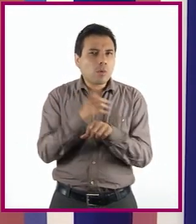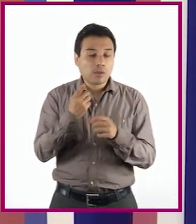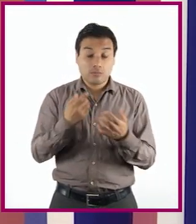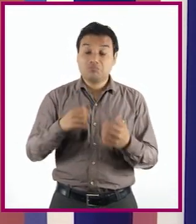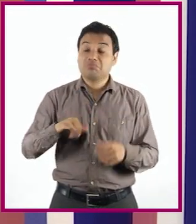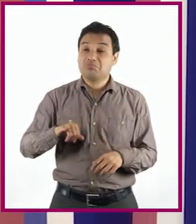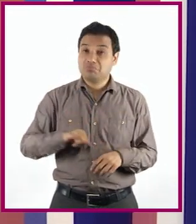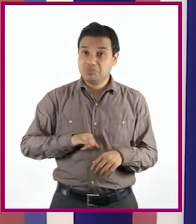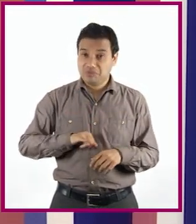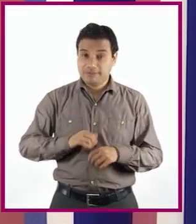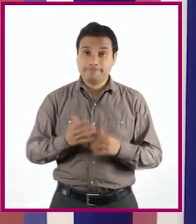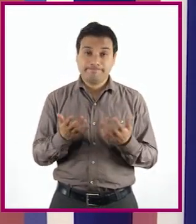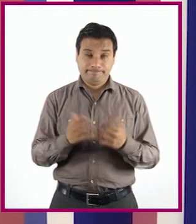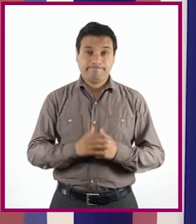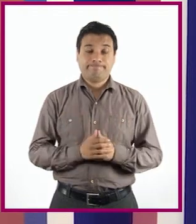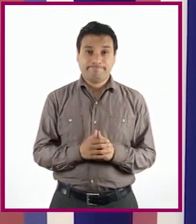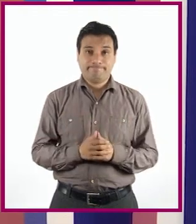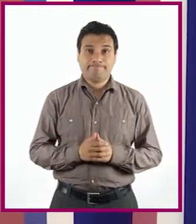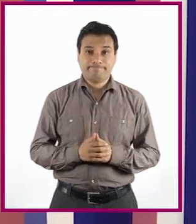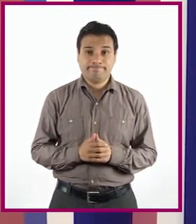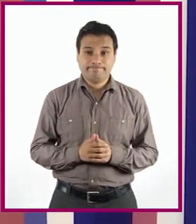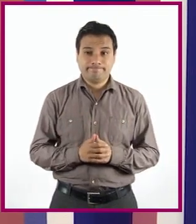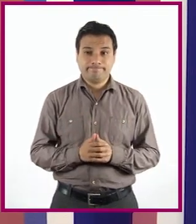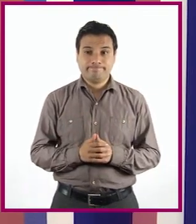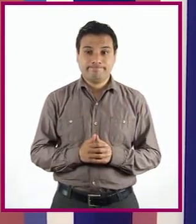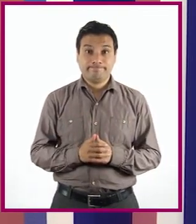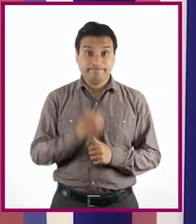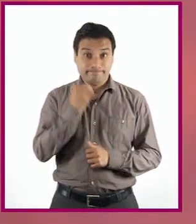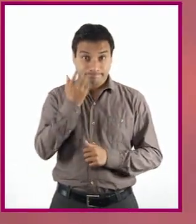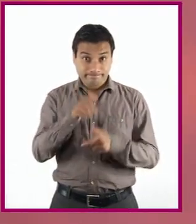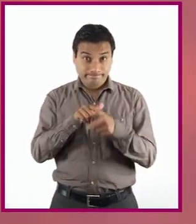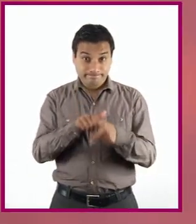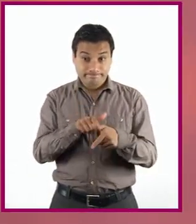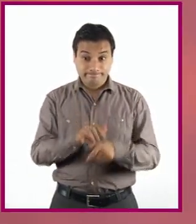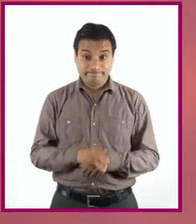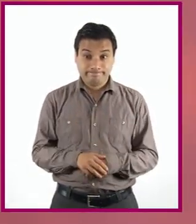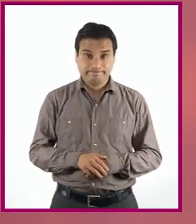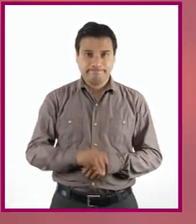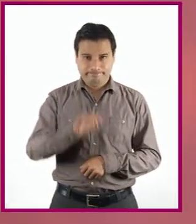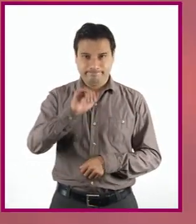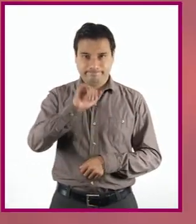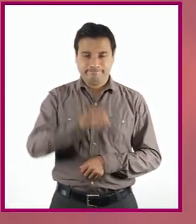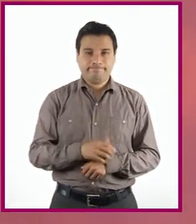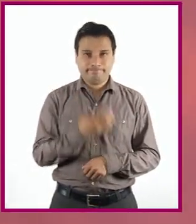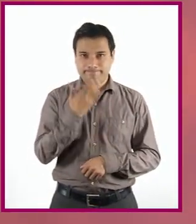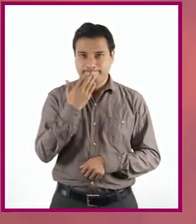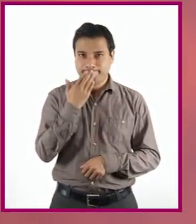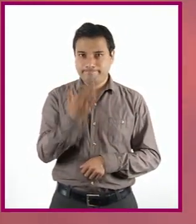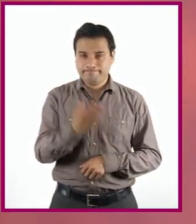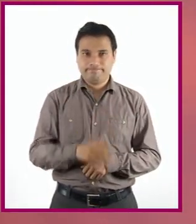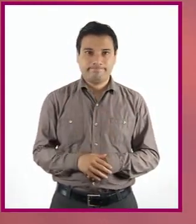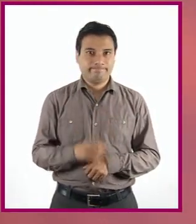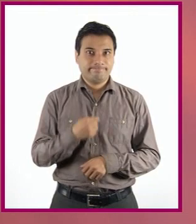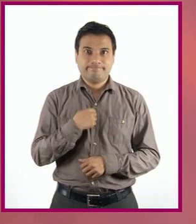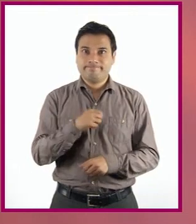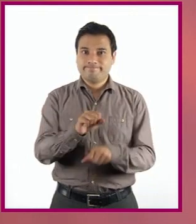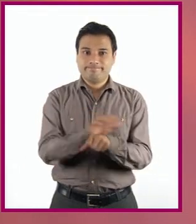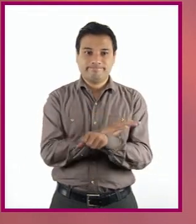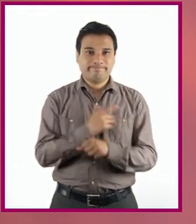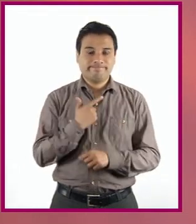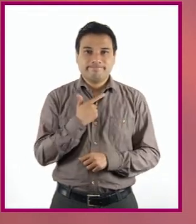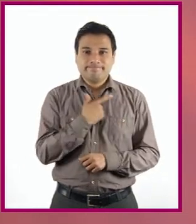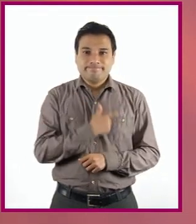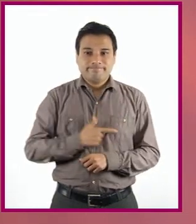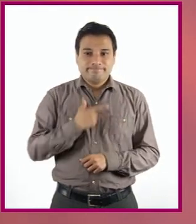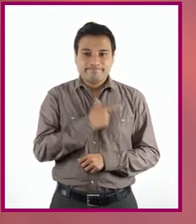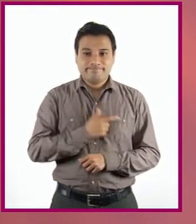son o lo que fueron. ¿Te parece que continuemos? Me parece muy bien, profesora. Estoy muy emocionado por saber más